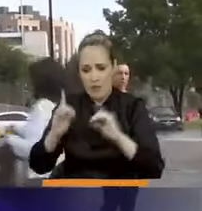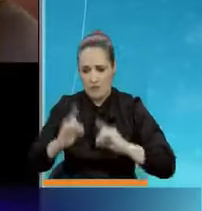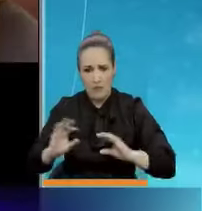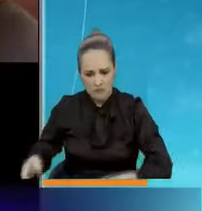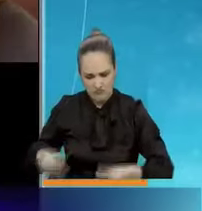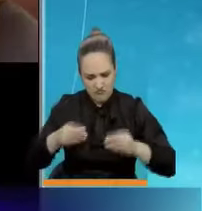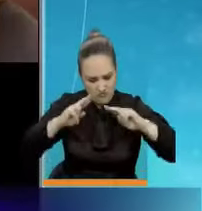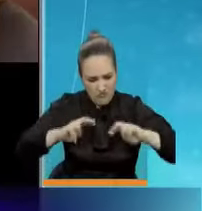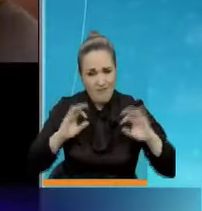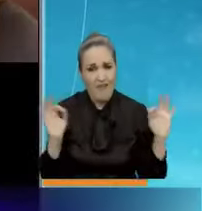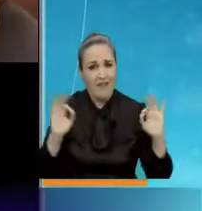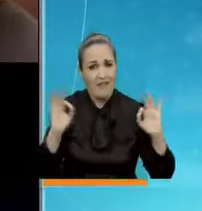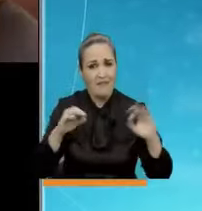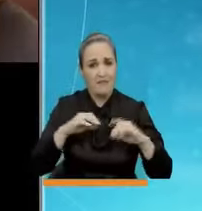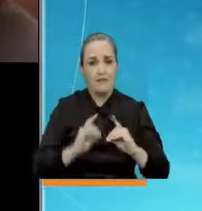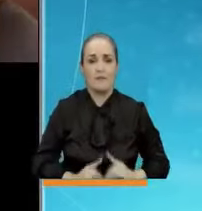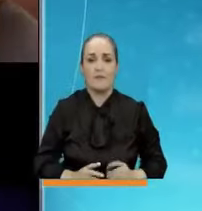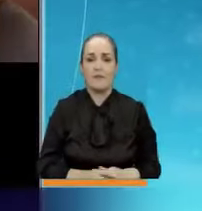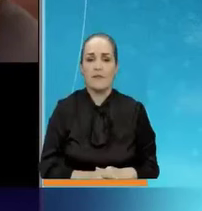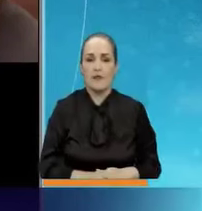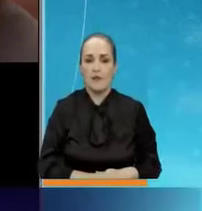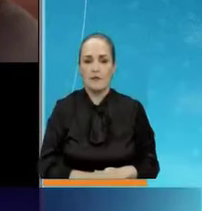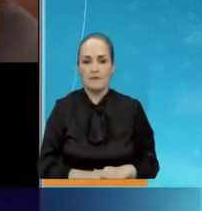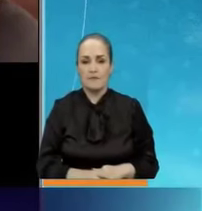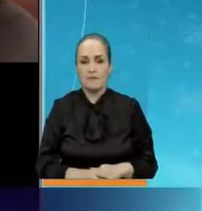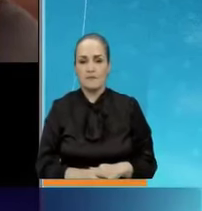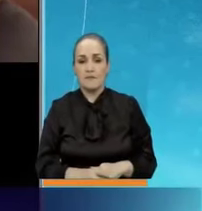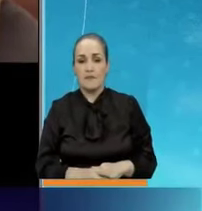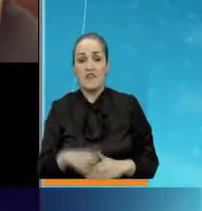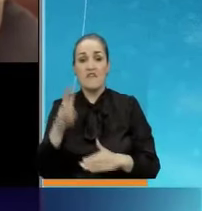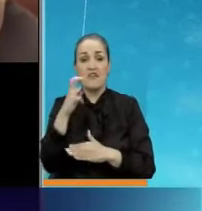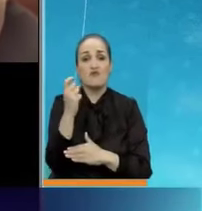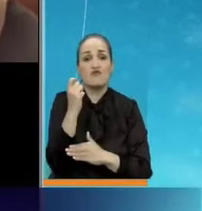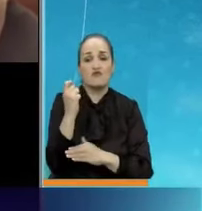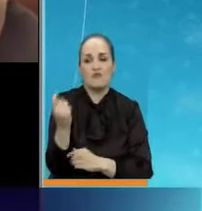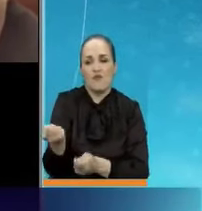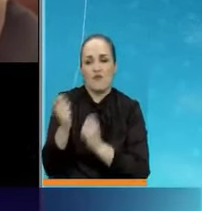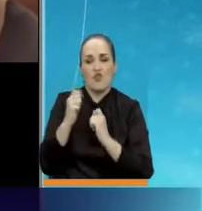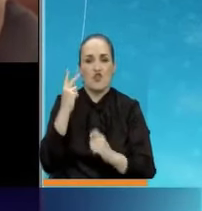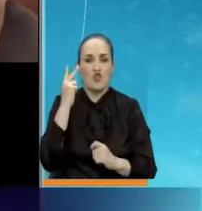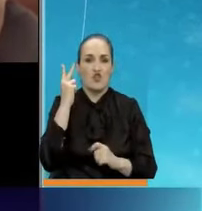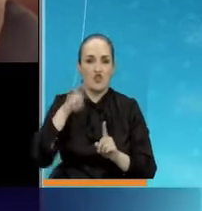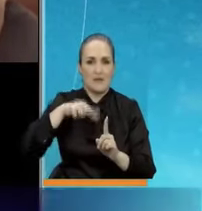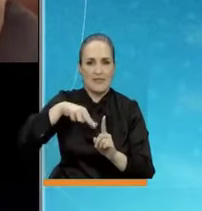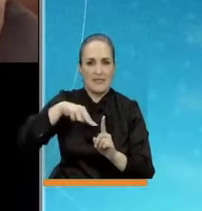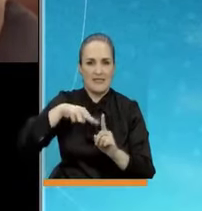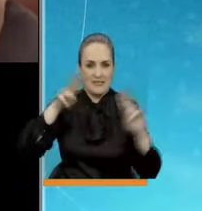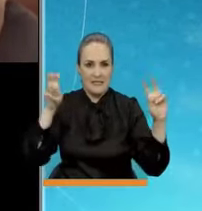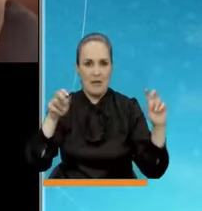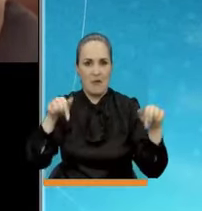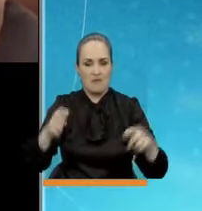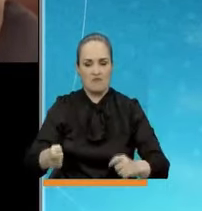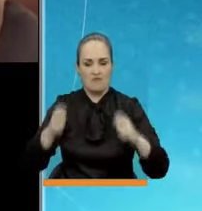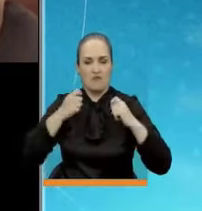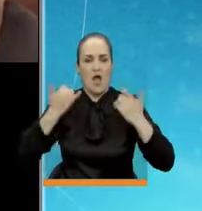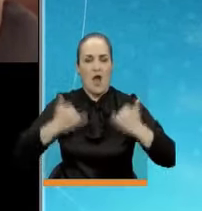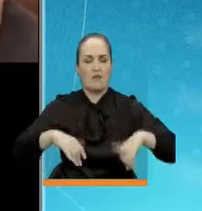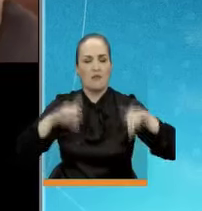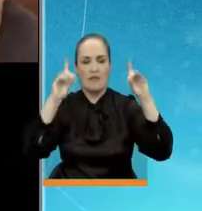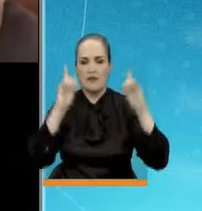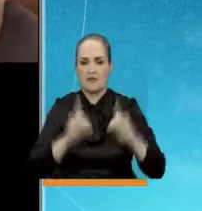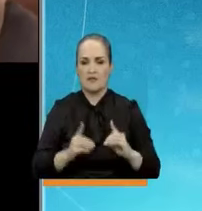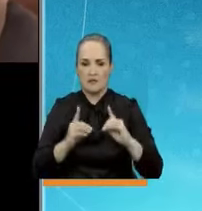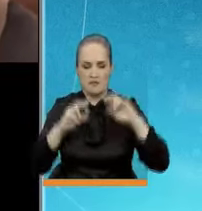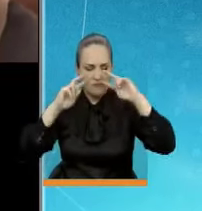decisiones de fondo. Esta Fiscalía, que llegó hasta hace 2 meses a este caso, pudo percibir que hubo un